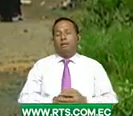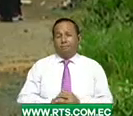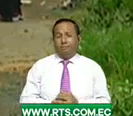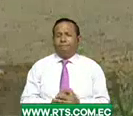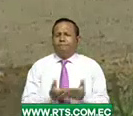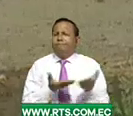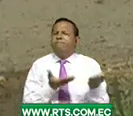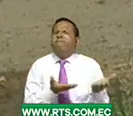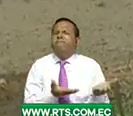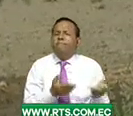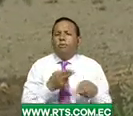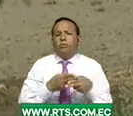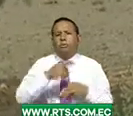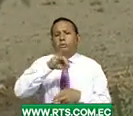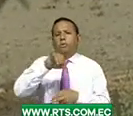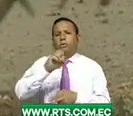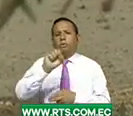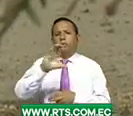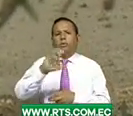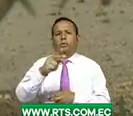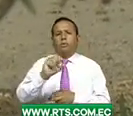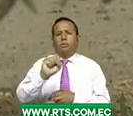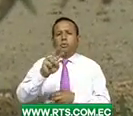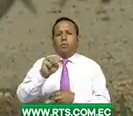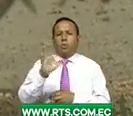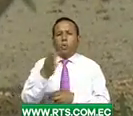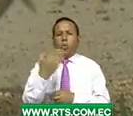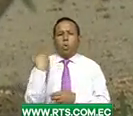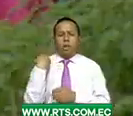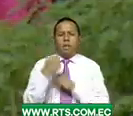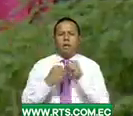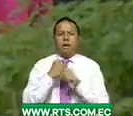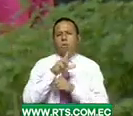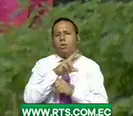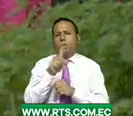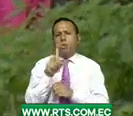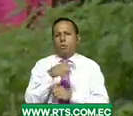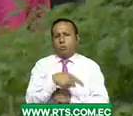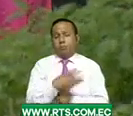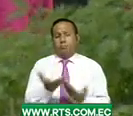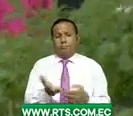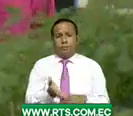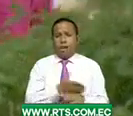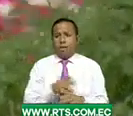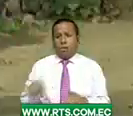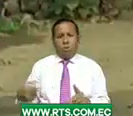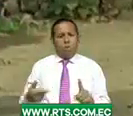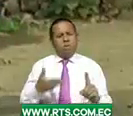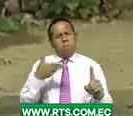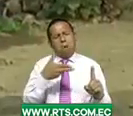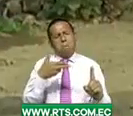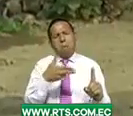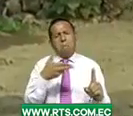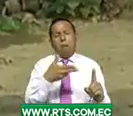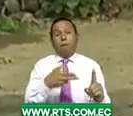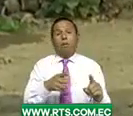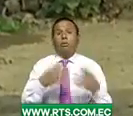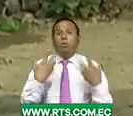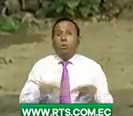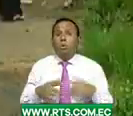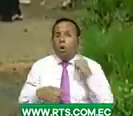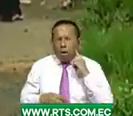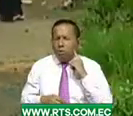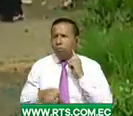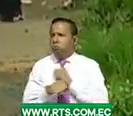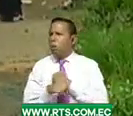desenlace de Jackson Rodríguez Merizalde, de 31 años, asesinado de varios disparos. Clarito se escucharon los